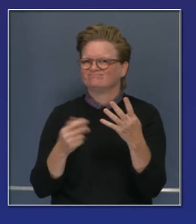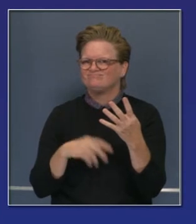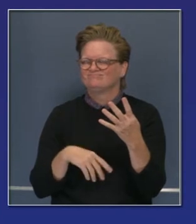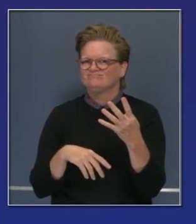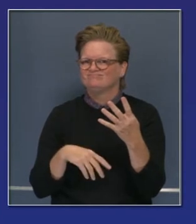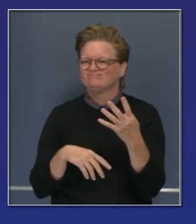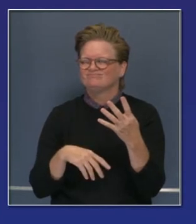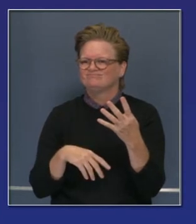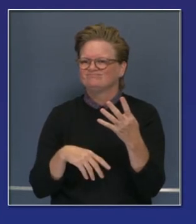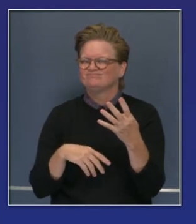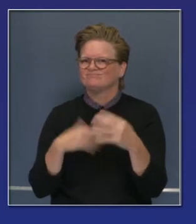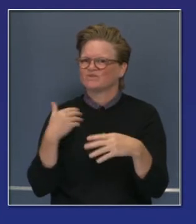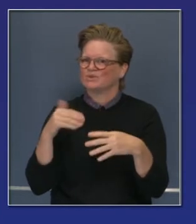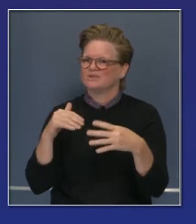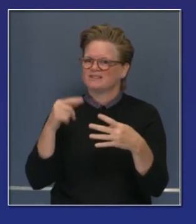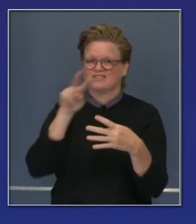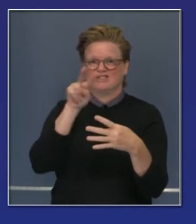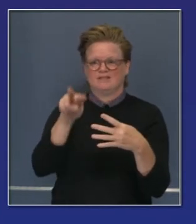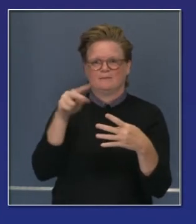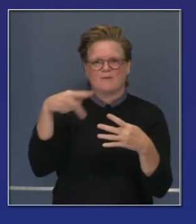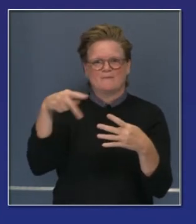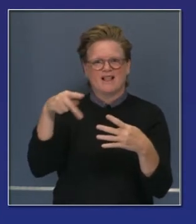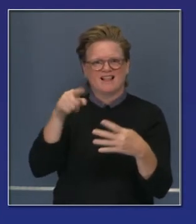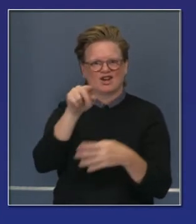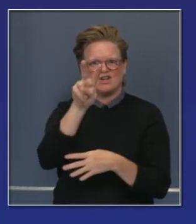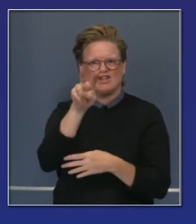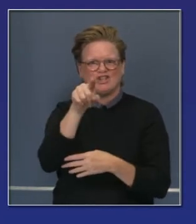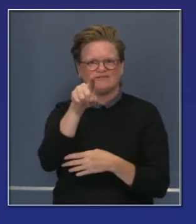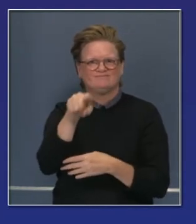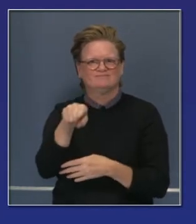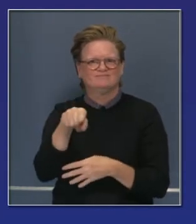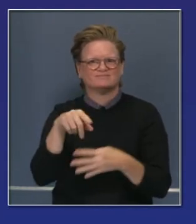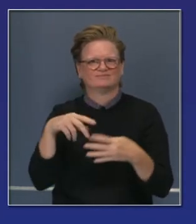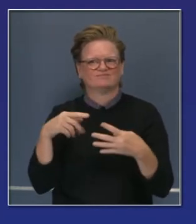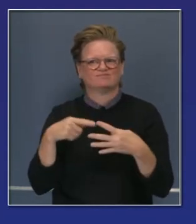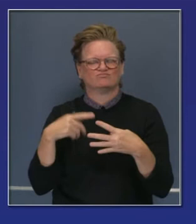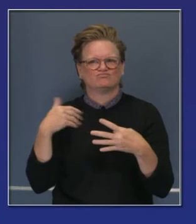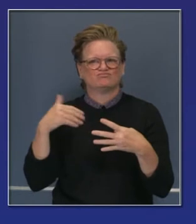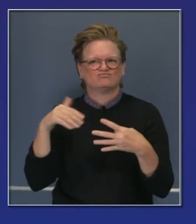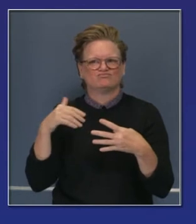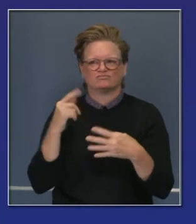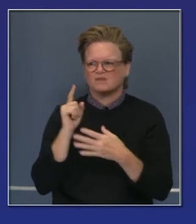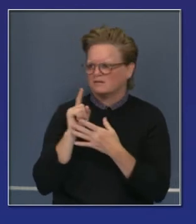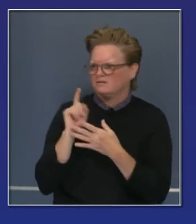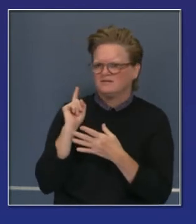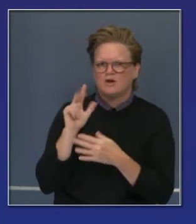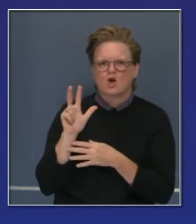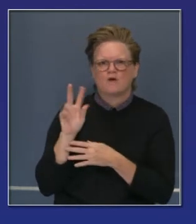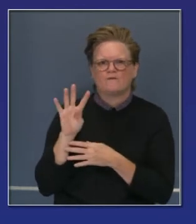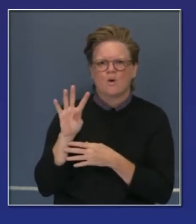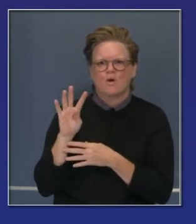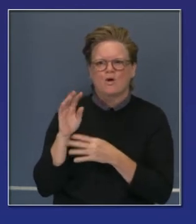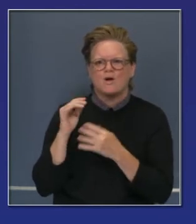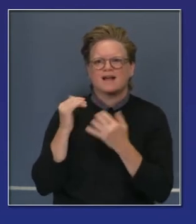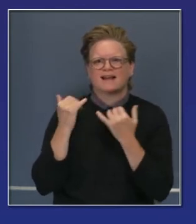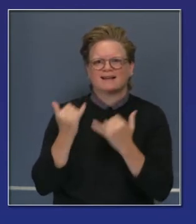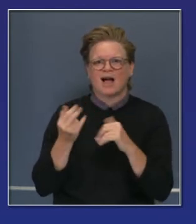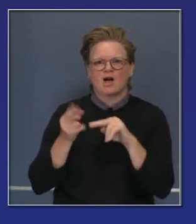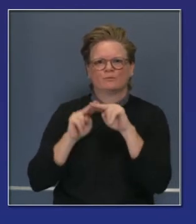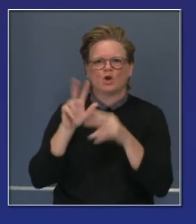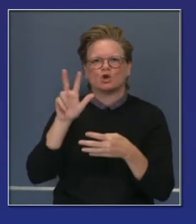específicamente. Reitero, unos 38 condados en ese nivel morado. Y recuerdan que en la vieja lista de